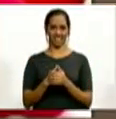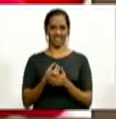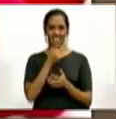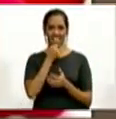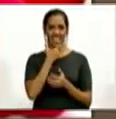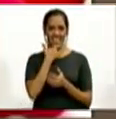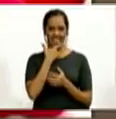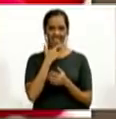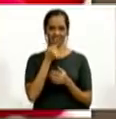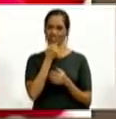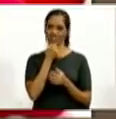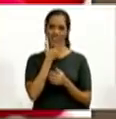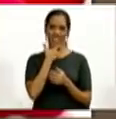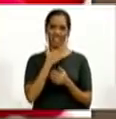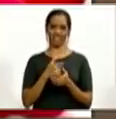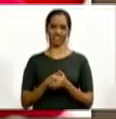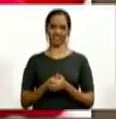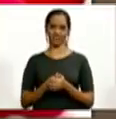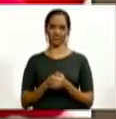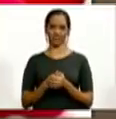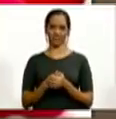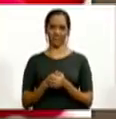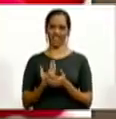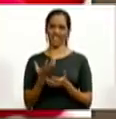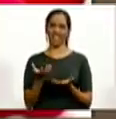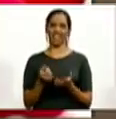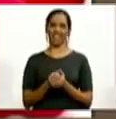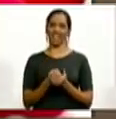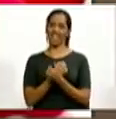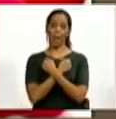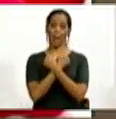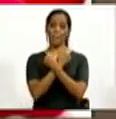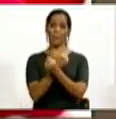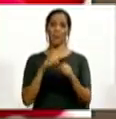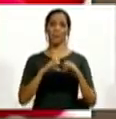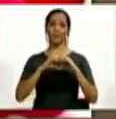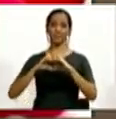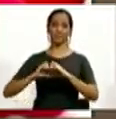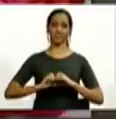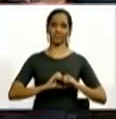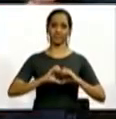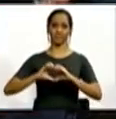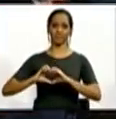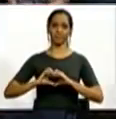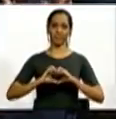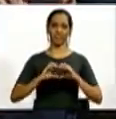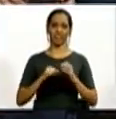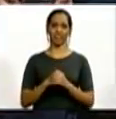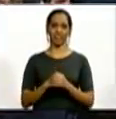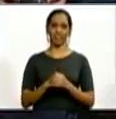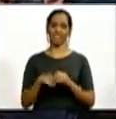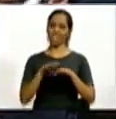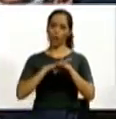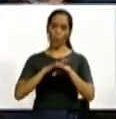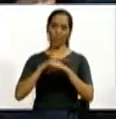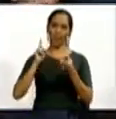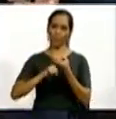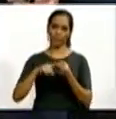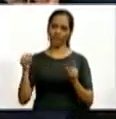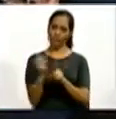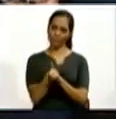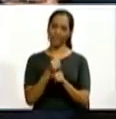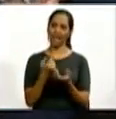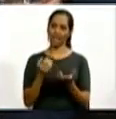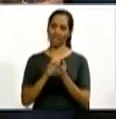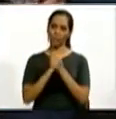el amor! El amor, este refrán a la ilusión, nuestras disculpas a la compañera Marlene Contreras, no le vayan a pegar al compañero